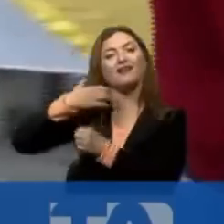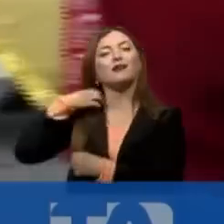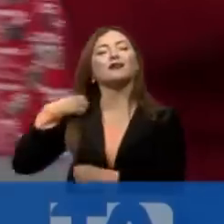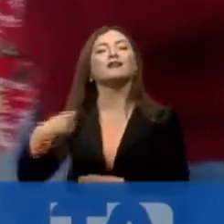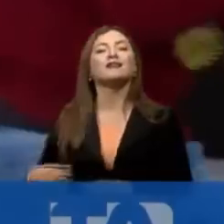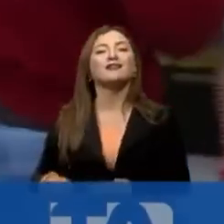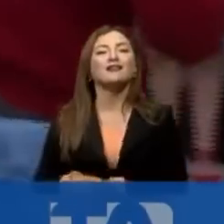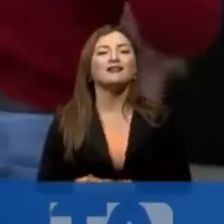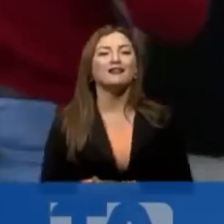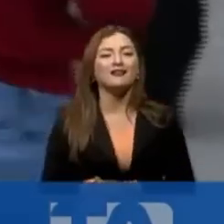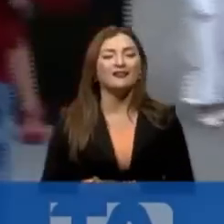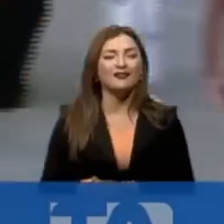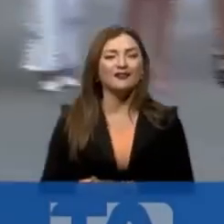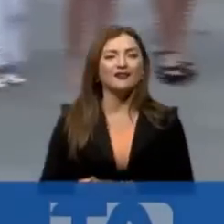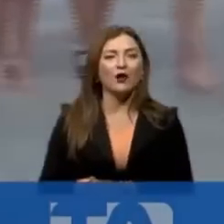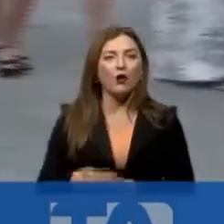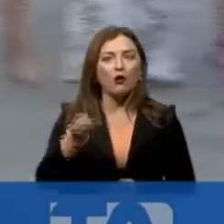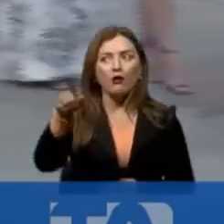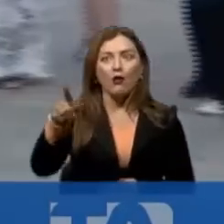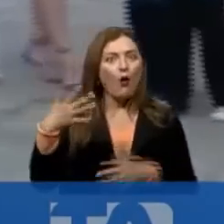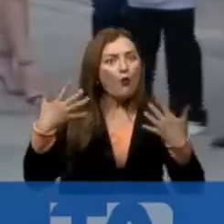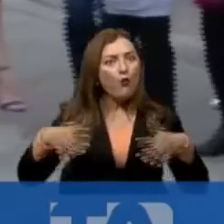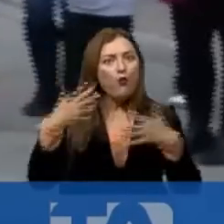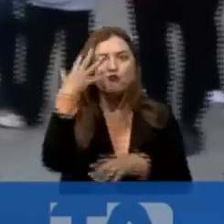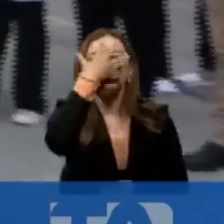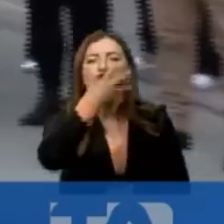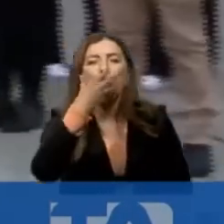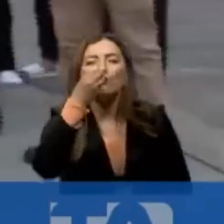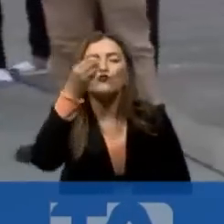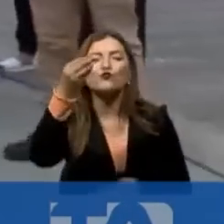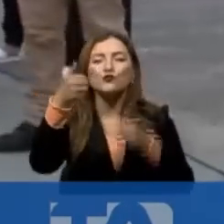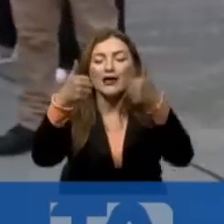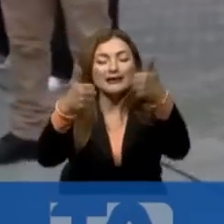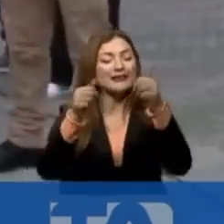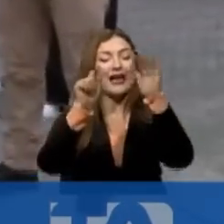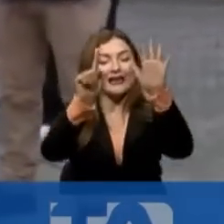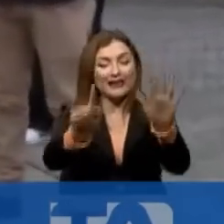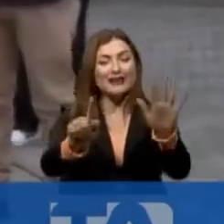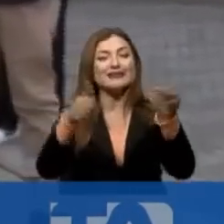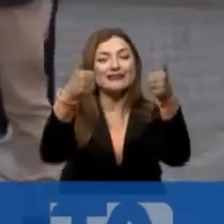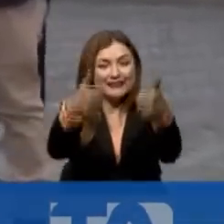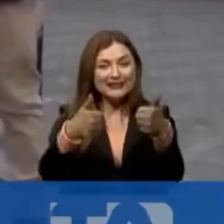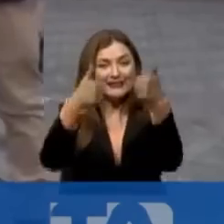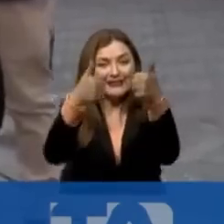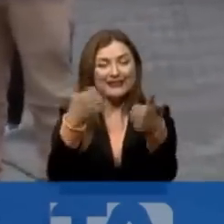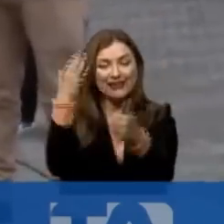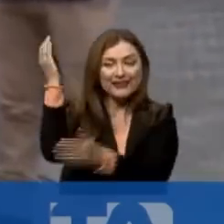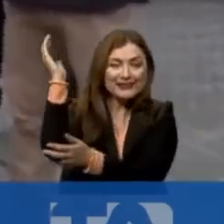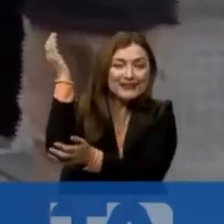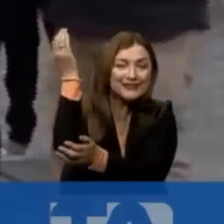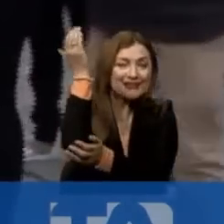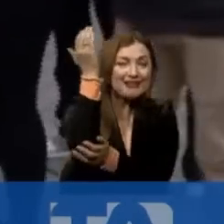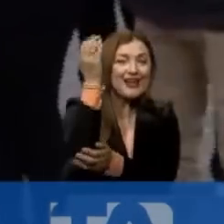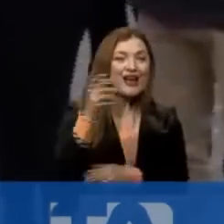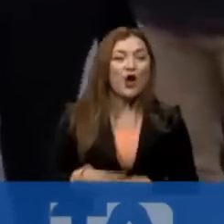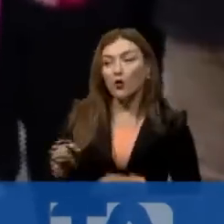para mostrar a las seis hermosas candidatas a reinas de esta parroquia ubicada en el norte de la capital,